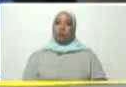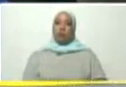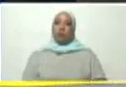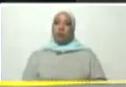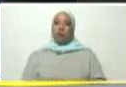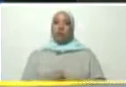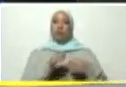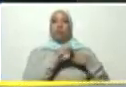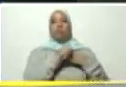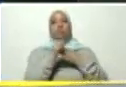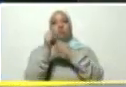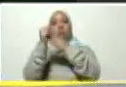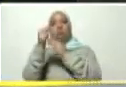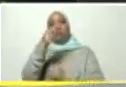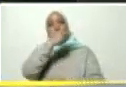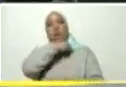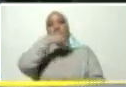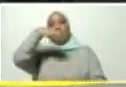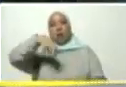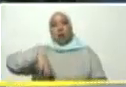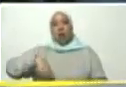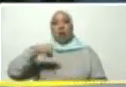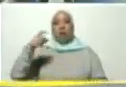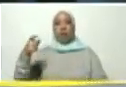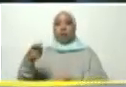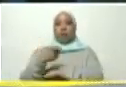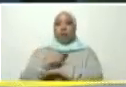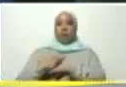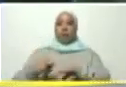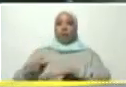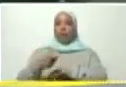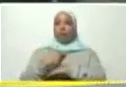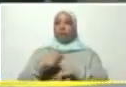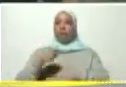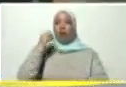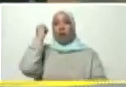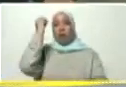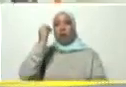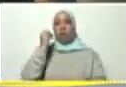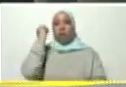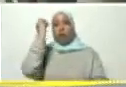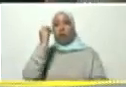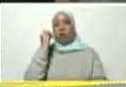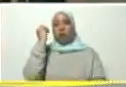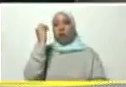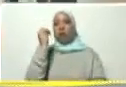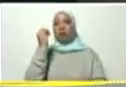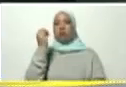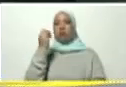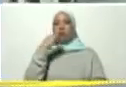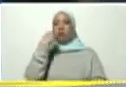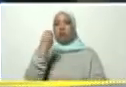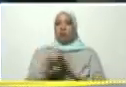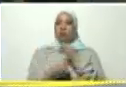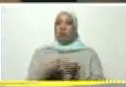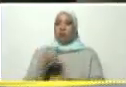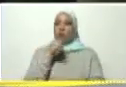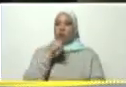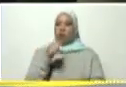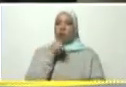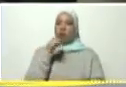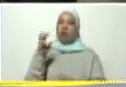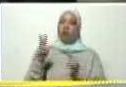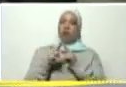líderes jefes de estado jefes de gobierno que uno piensa que por lo lejano no